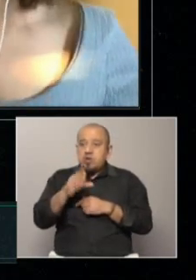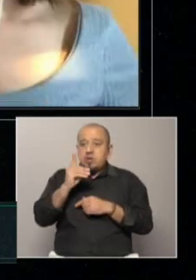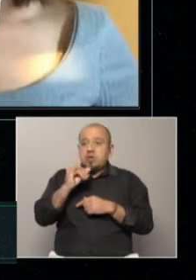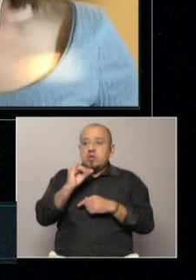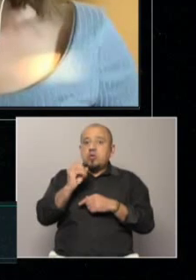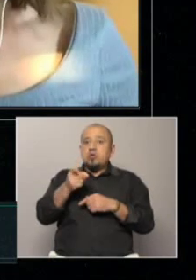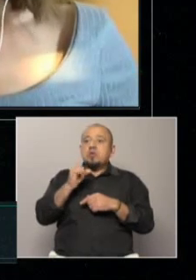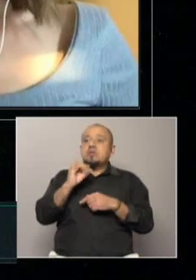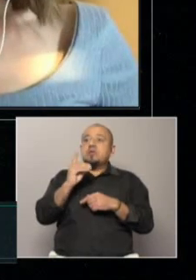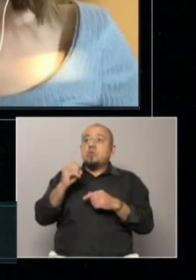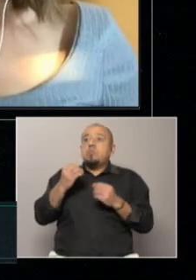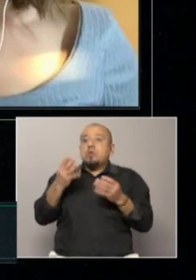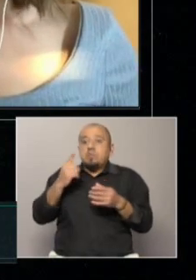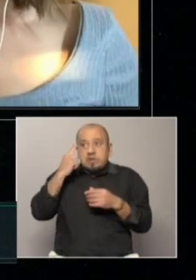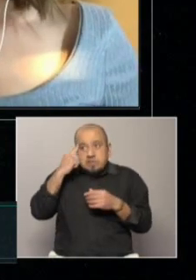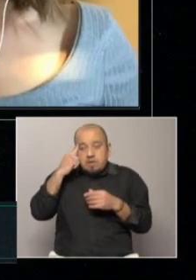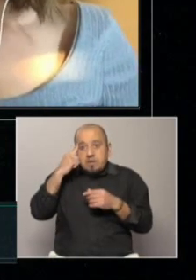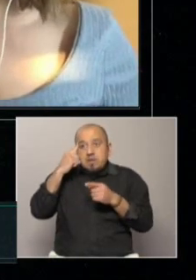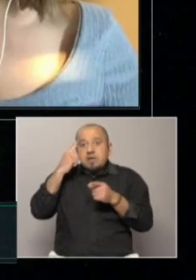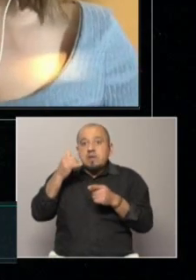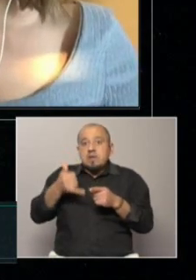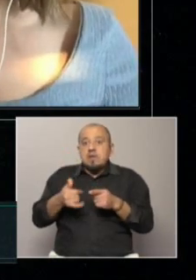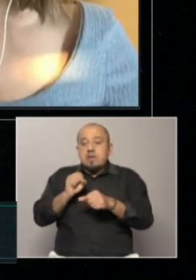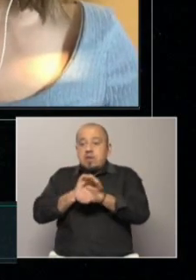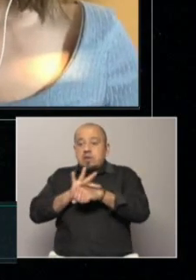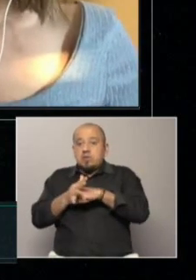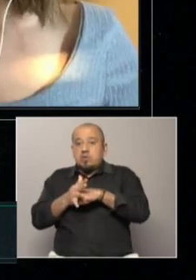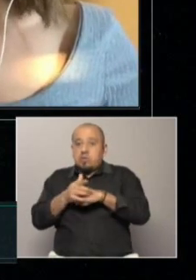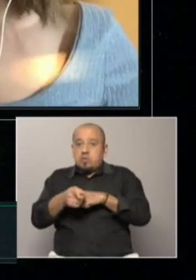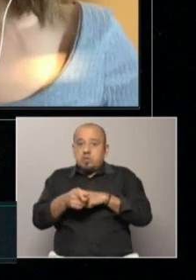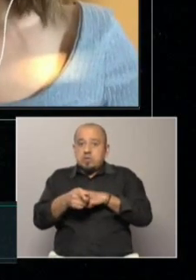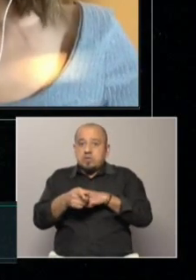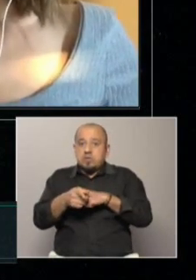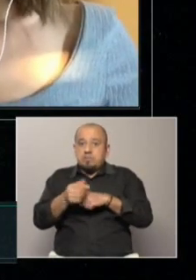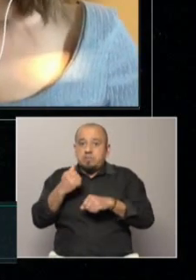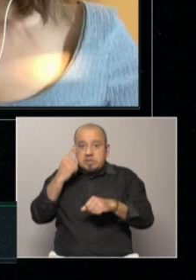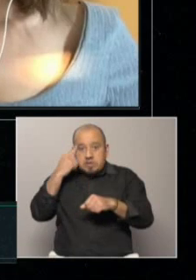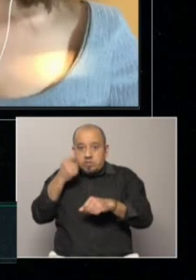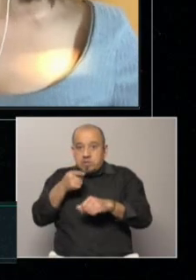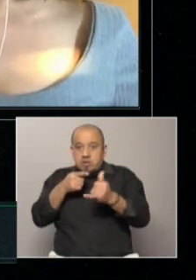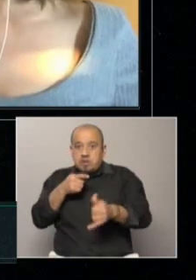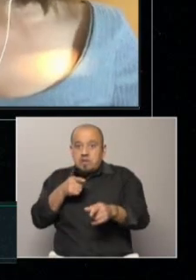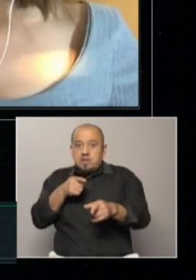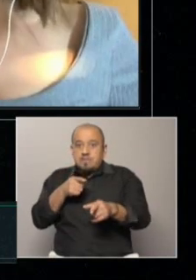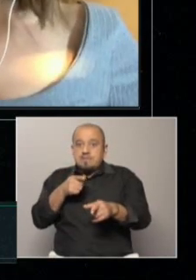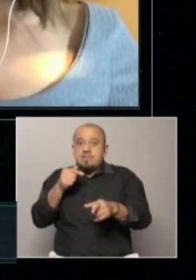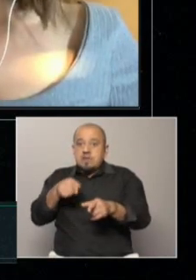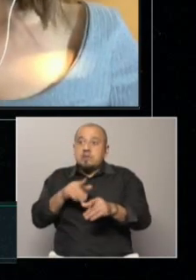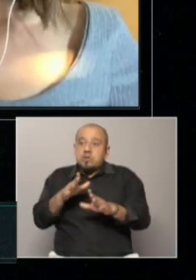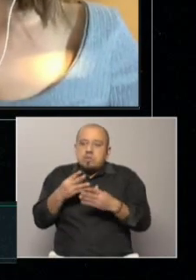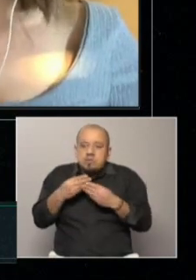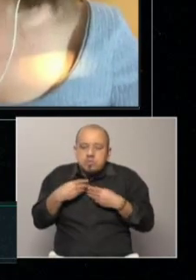porque pensaban que tenía COVID el nene, la criatura, y que eso lo iba a